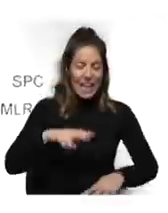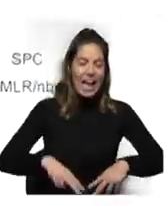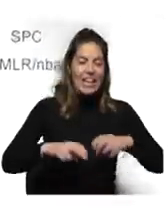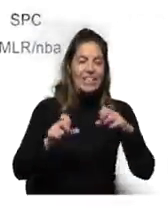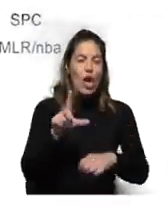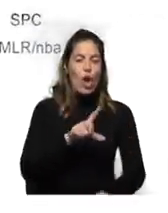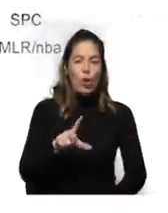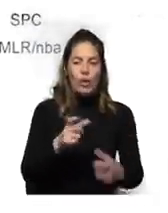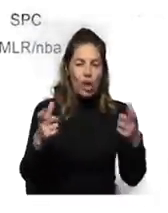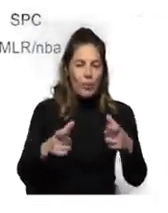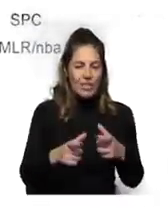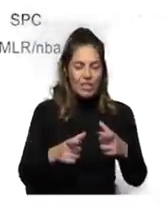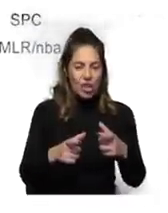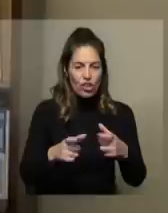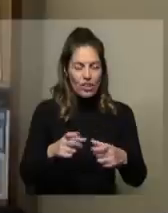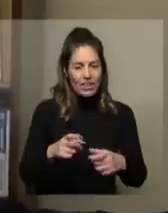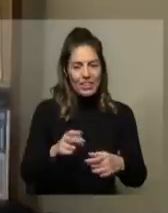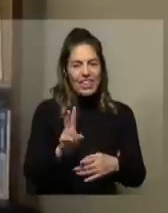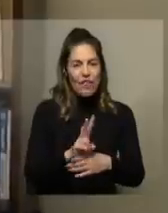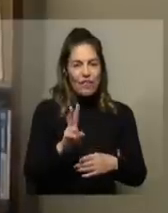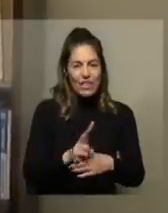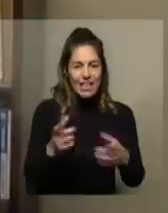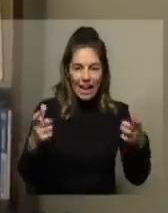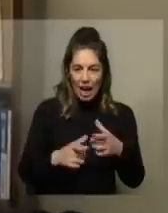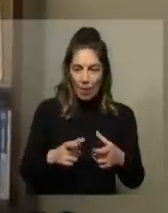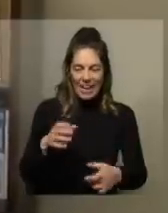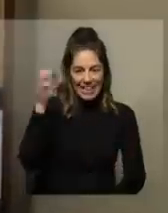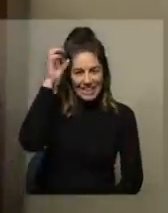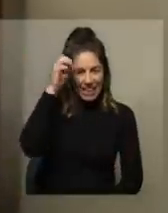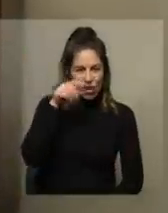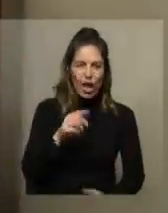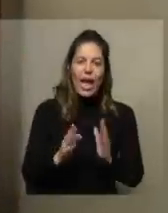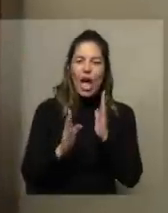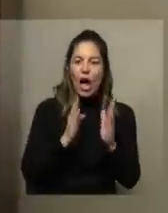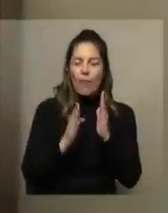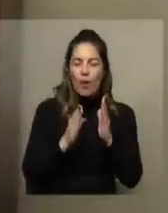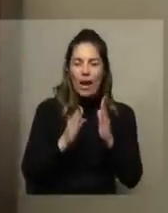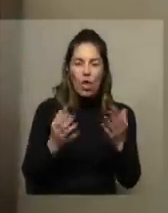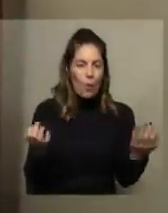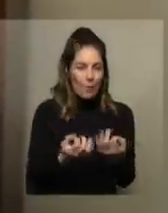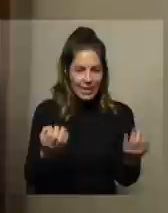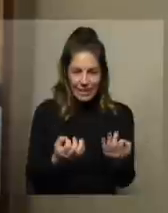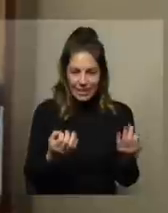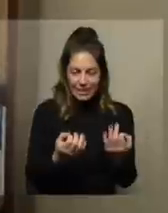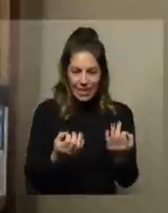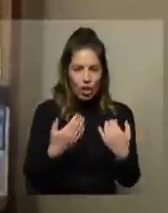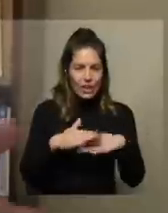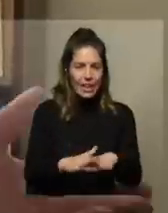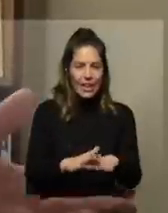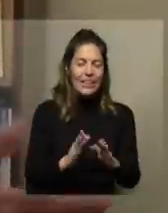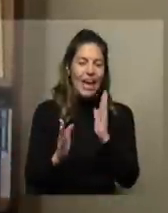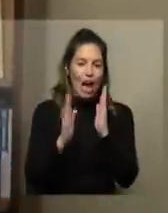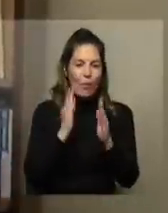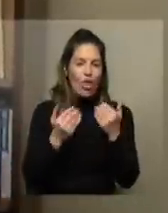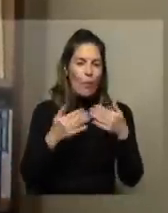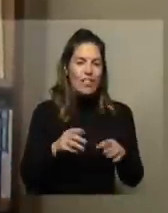este lunes por la comisión de defensa de la cámara de senadores meler es un abogado especializado en materia penal e integrante de la asociación de abogados penalistas comenzó